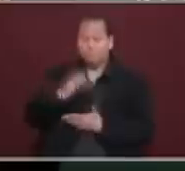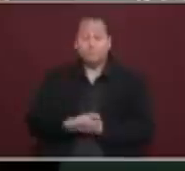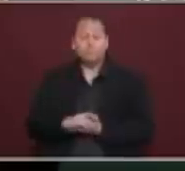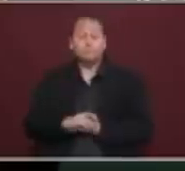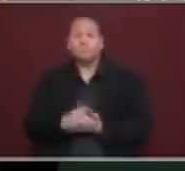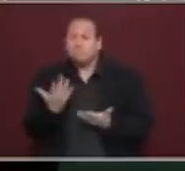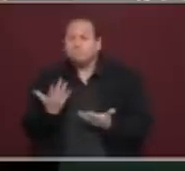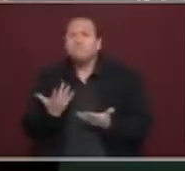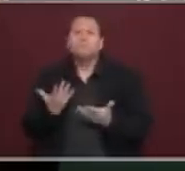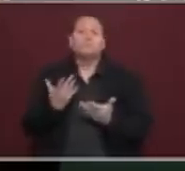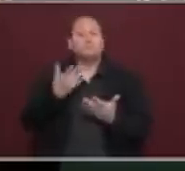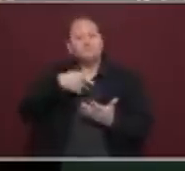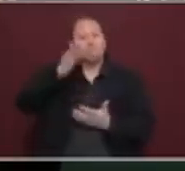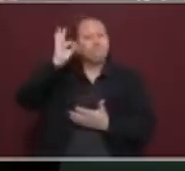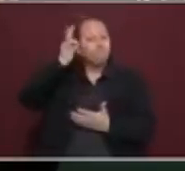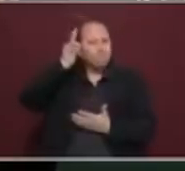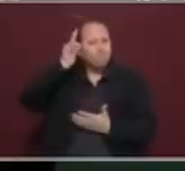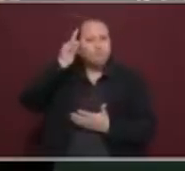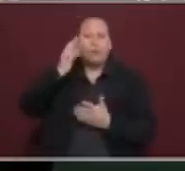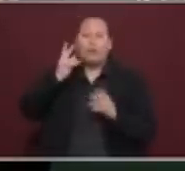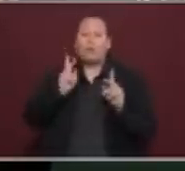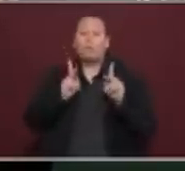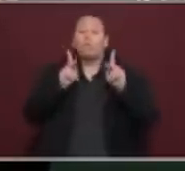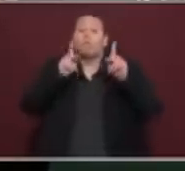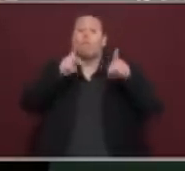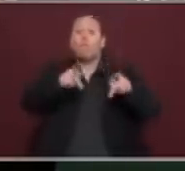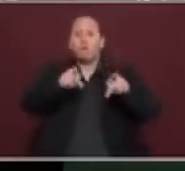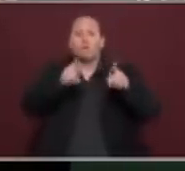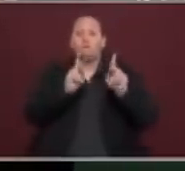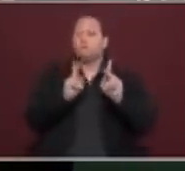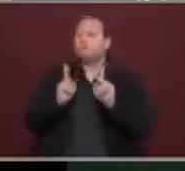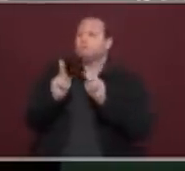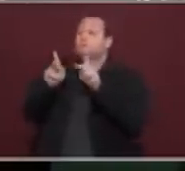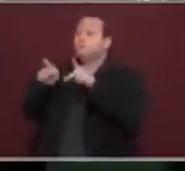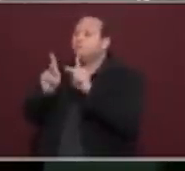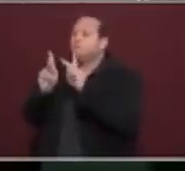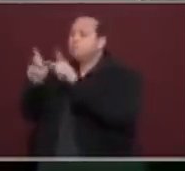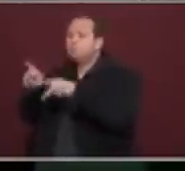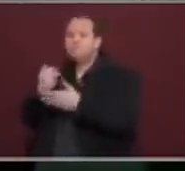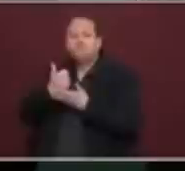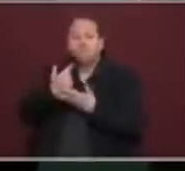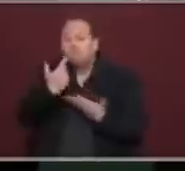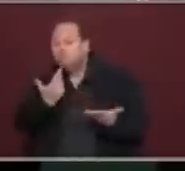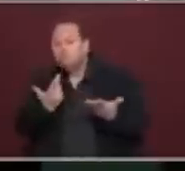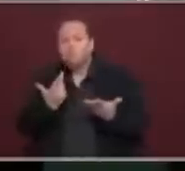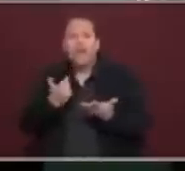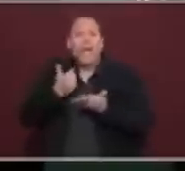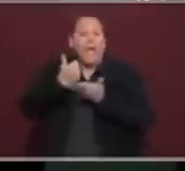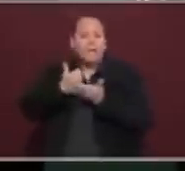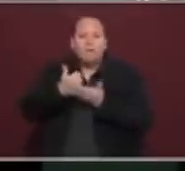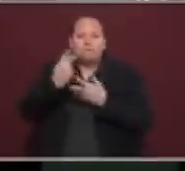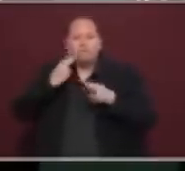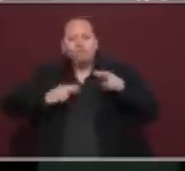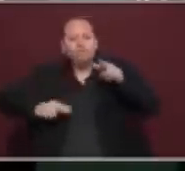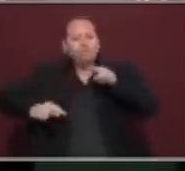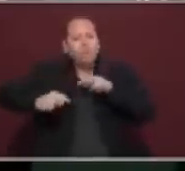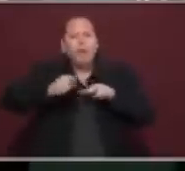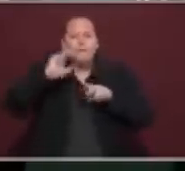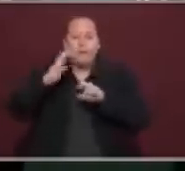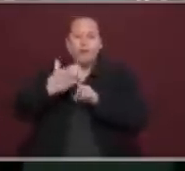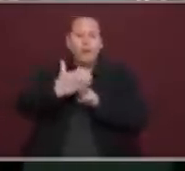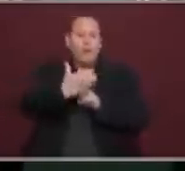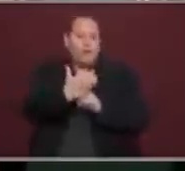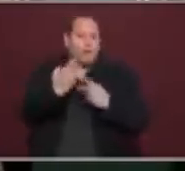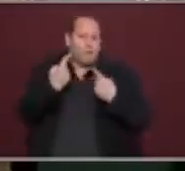en servicios en los puentes y en otras actividades que coadyuvan a toda la estrategia de protección ciudadana